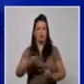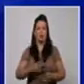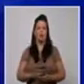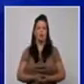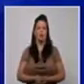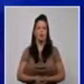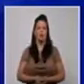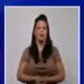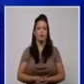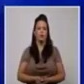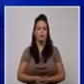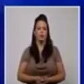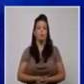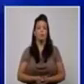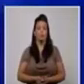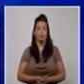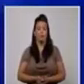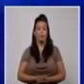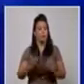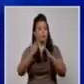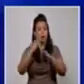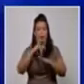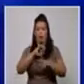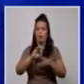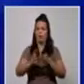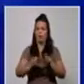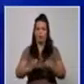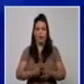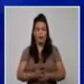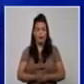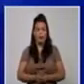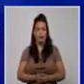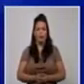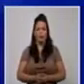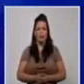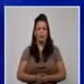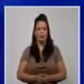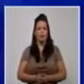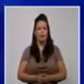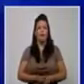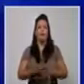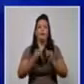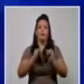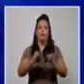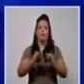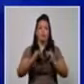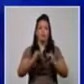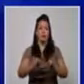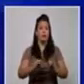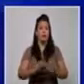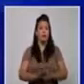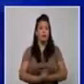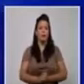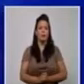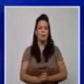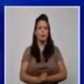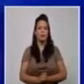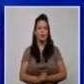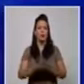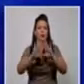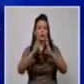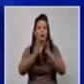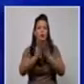que pudiéramos decir, no obstante las informaciones y lo que uno lee en